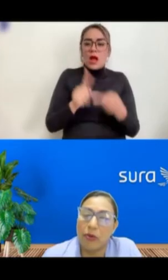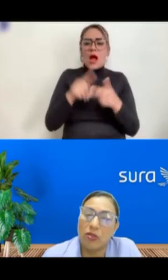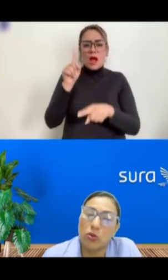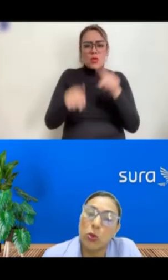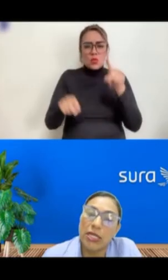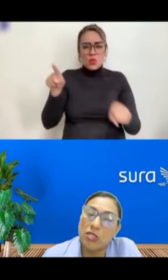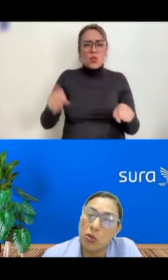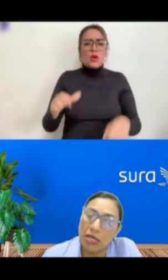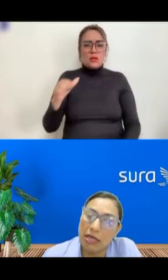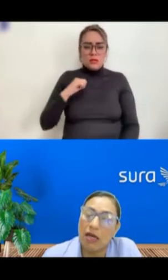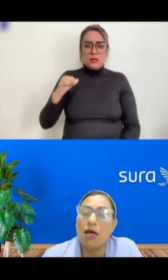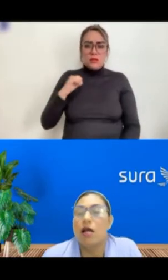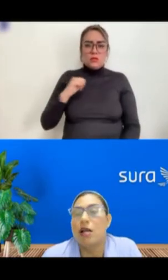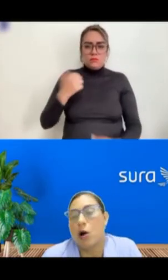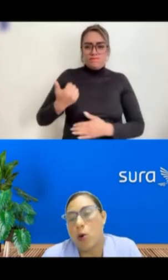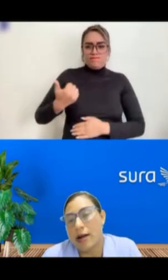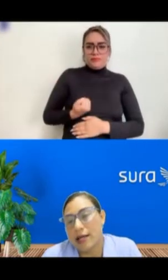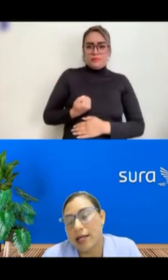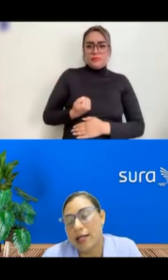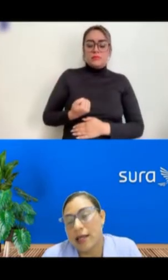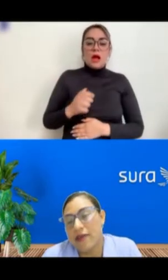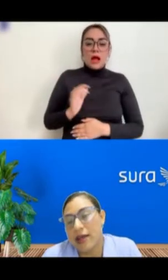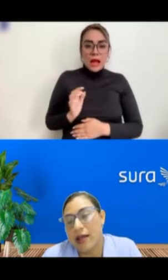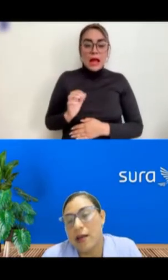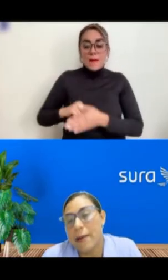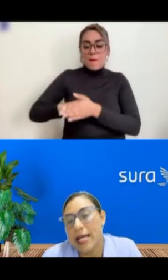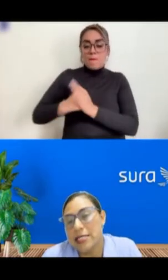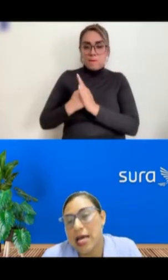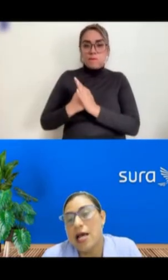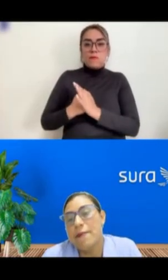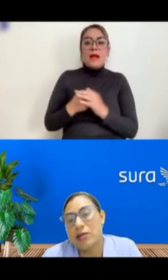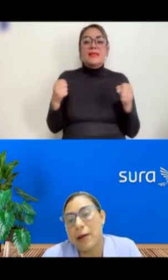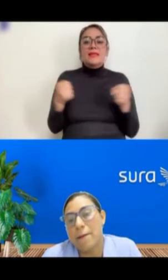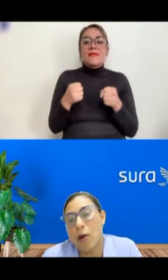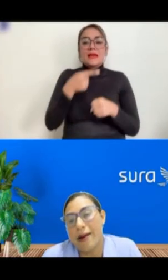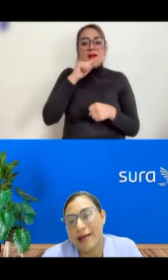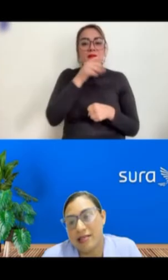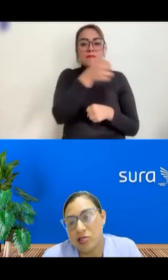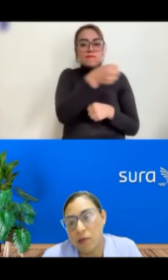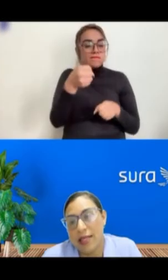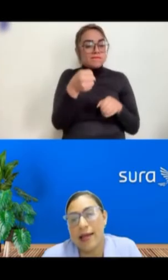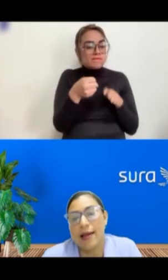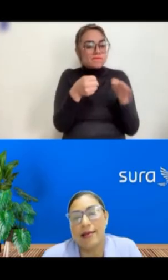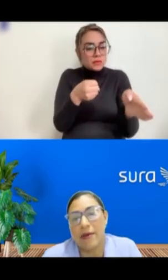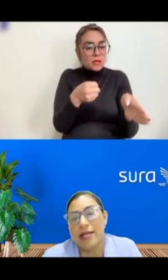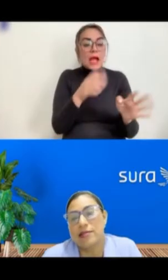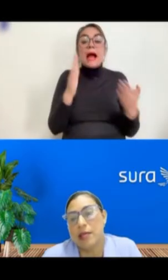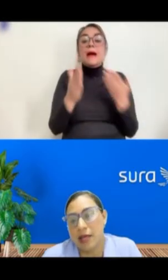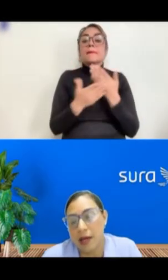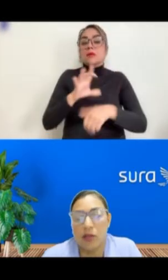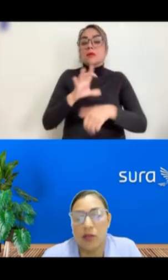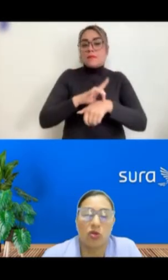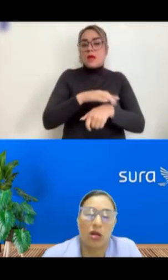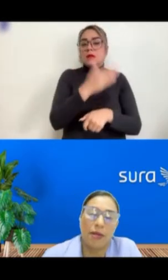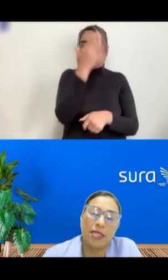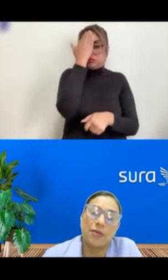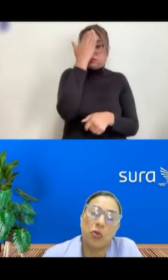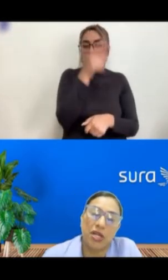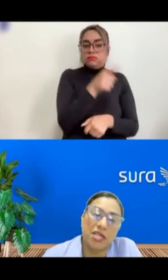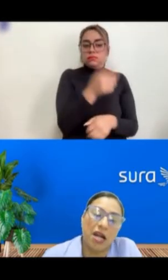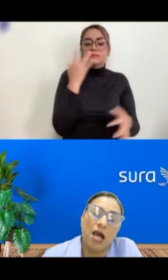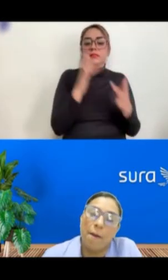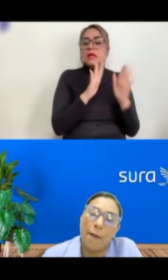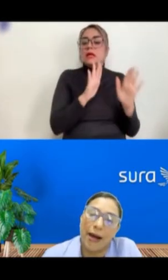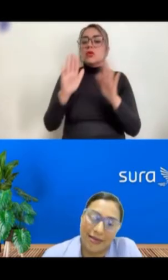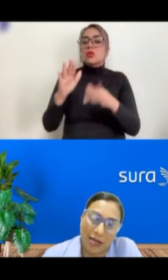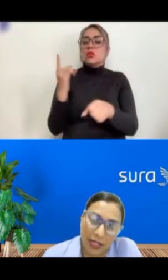de ellas llevan pues su insulina, la guardan en la nevera en la empresa, pero están bajo prescripción médica y saben que ese medicamento solamente